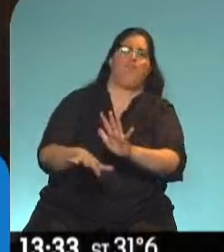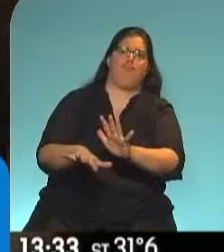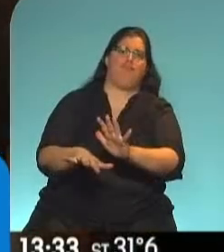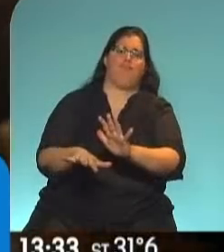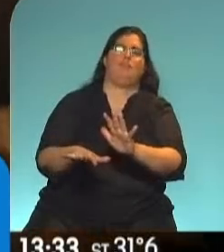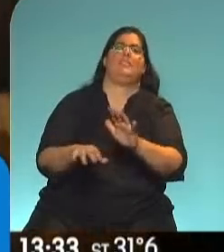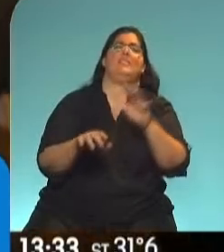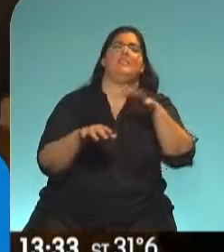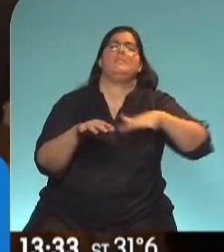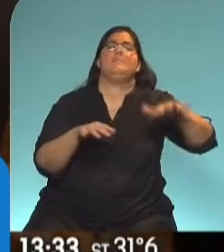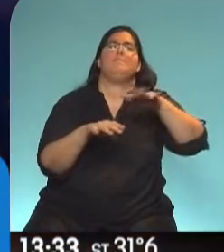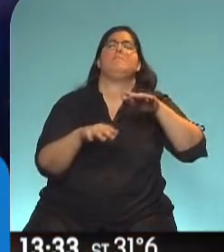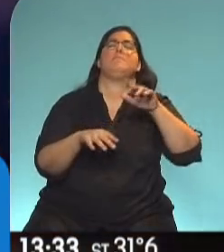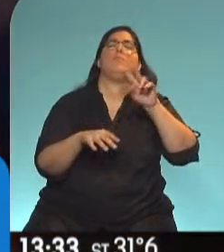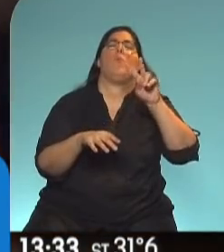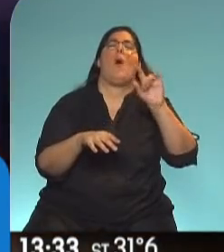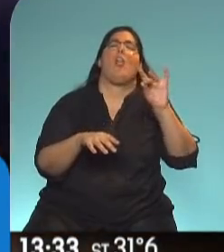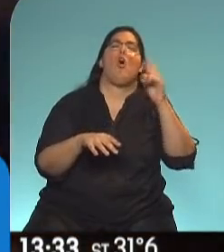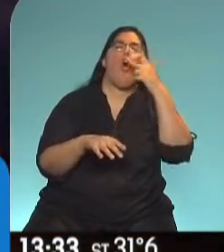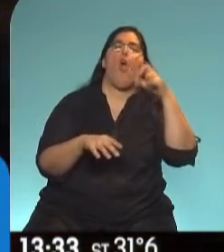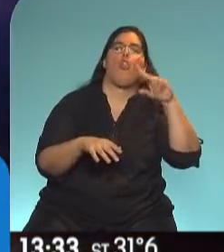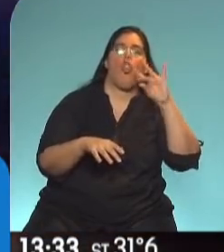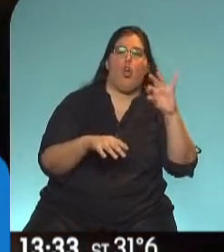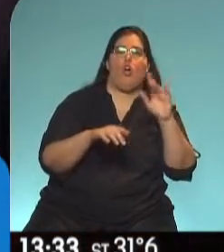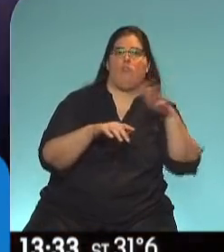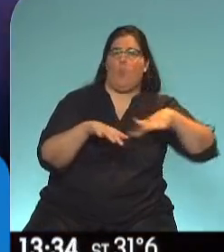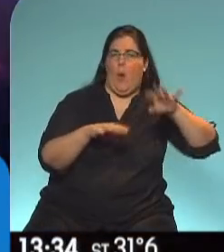la altura de la localidad de Vado Hondo.